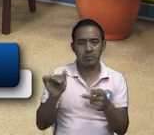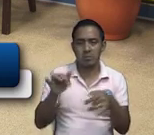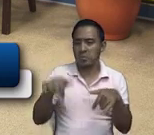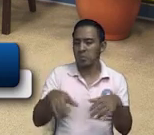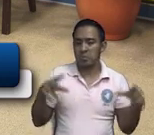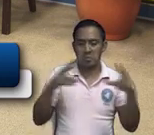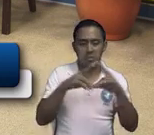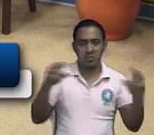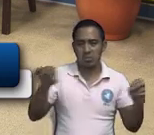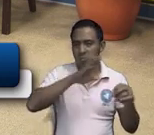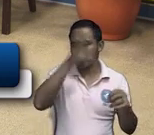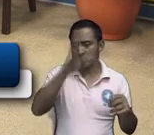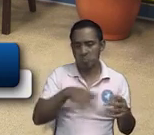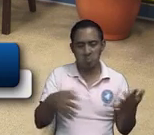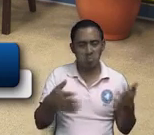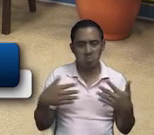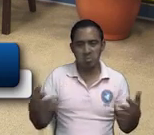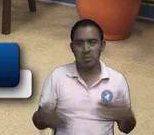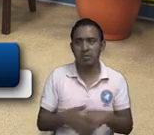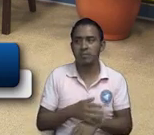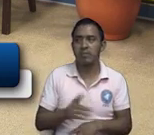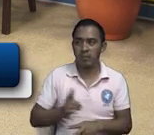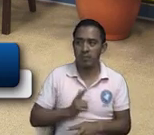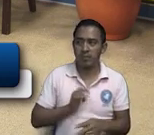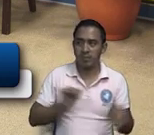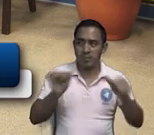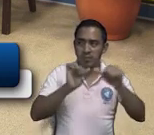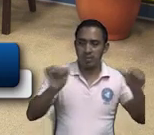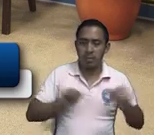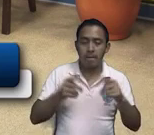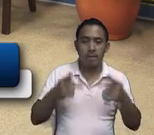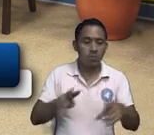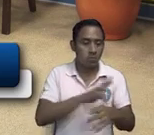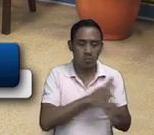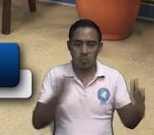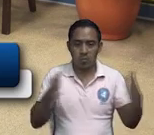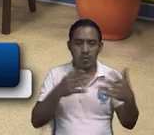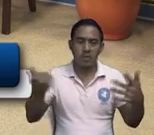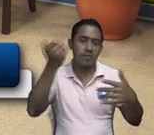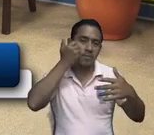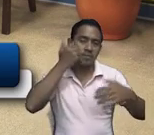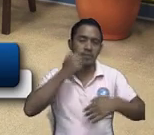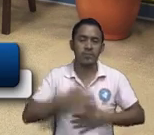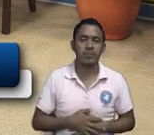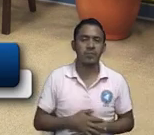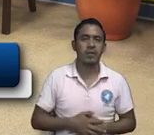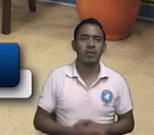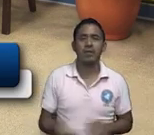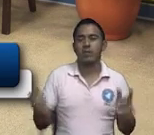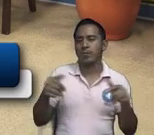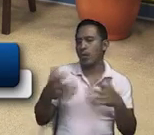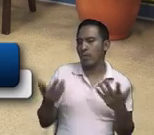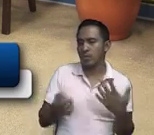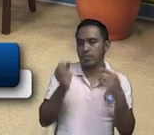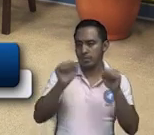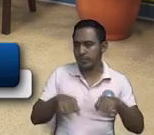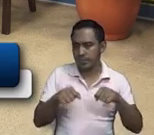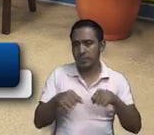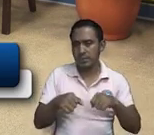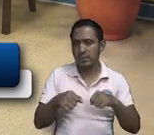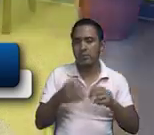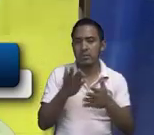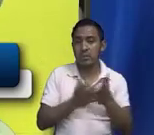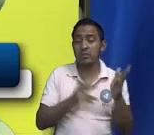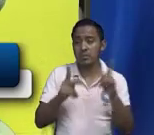este tipo de virus. Tenemos los animalitos, pero no tenemos la enfermedad. Ahora, ¿qué tan recomendable es tener, doctor? Hay personas